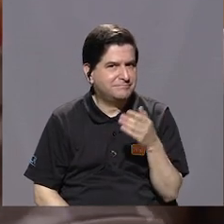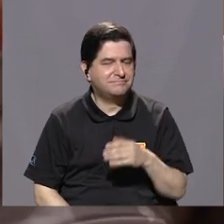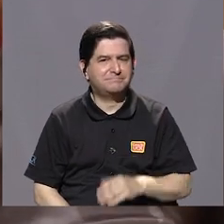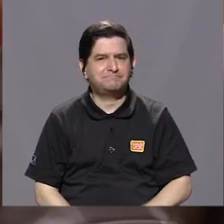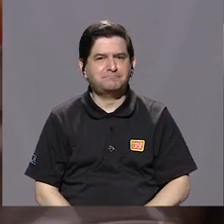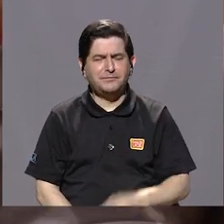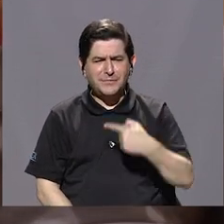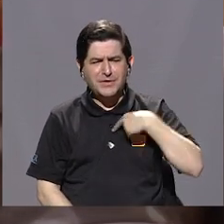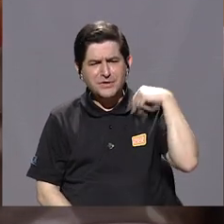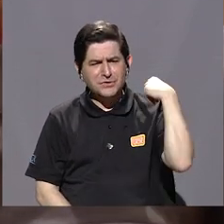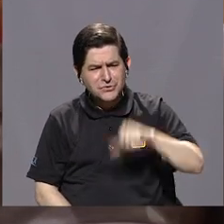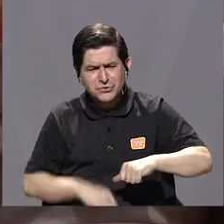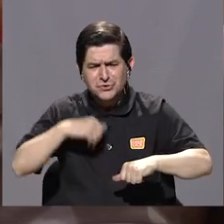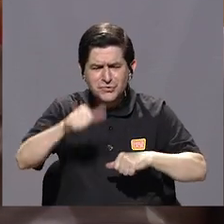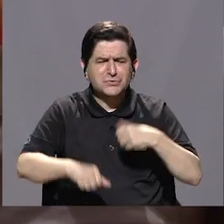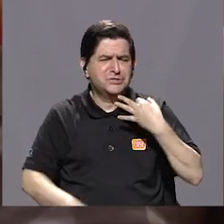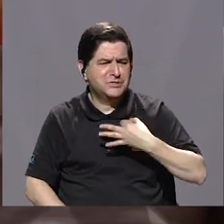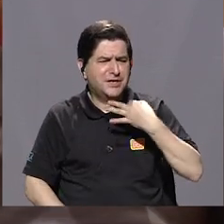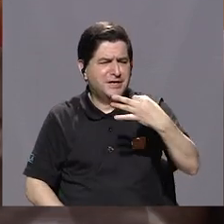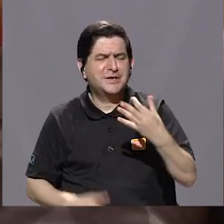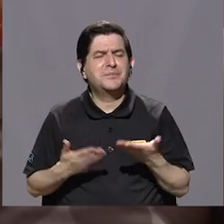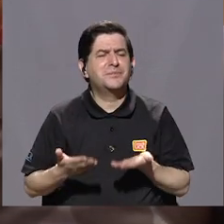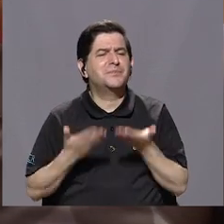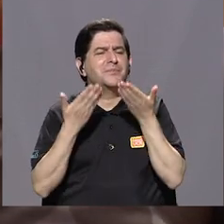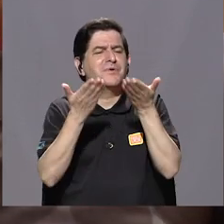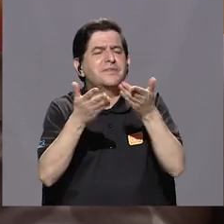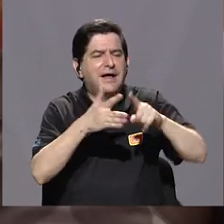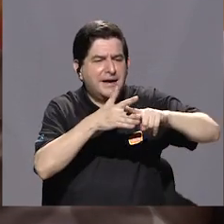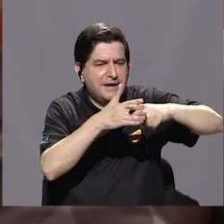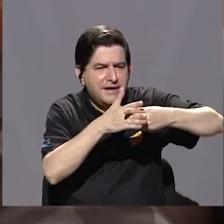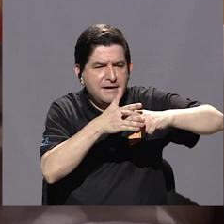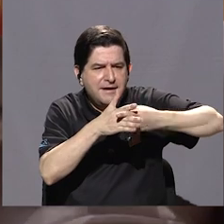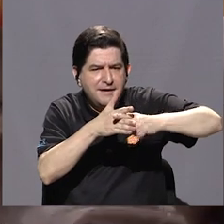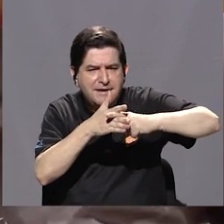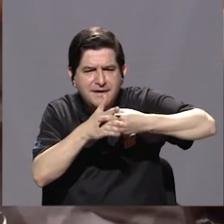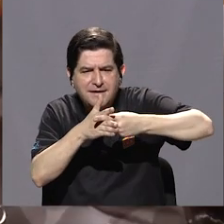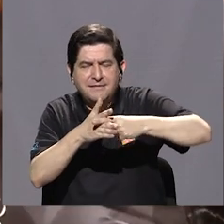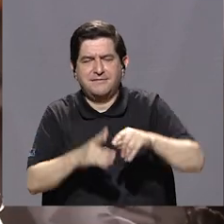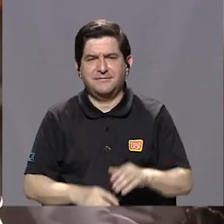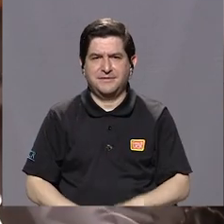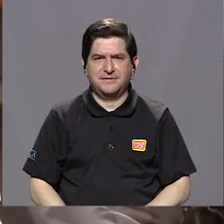he luchado todos los días por brindarle a ella las herramientas